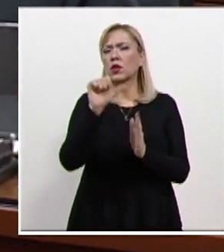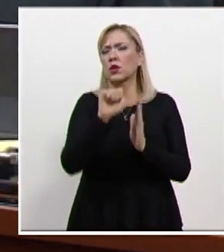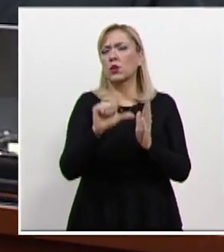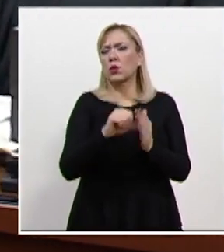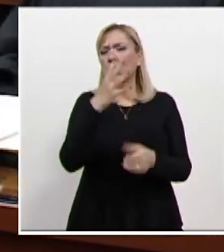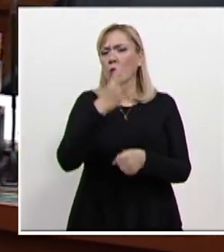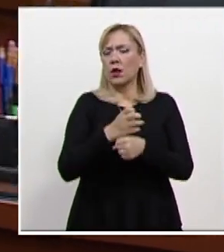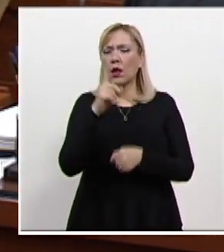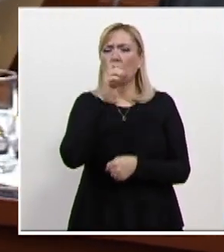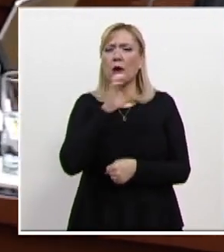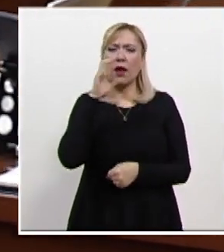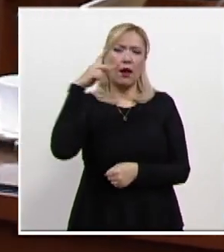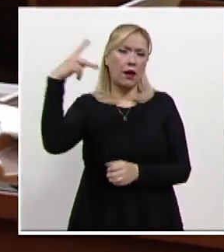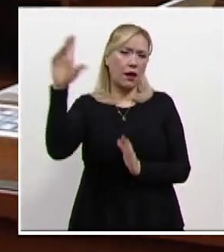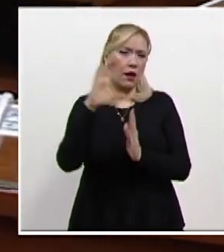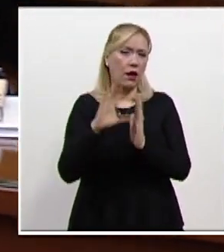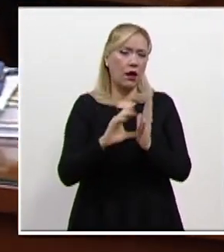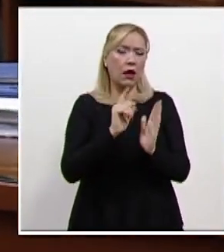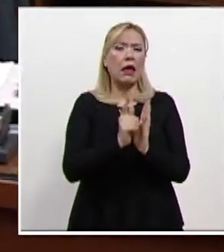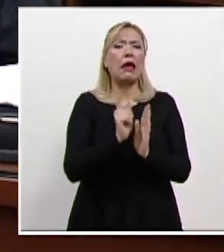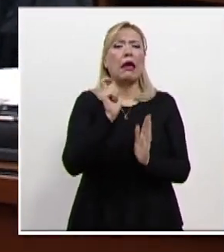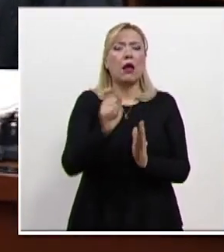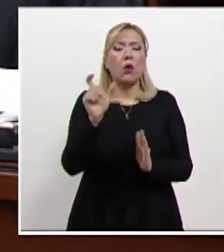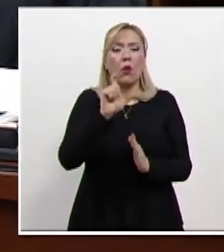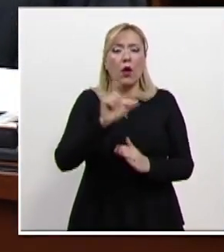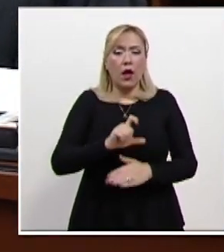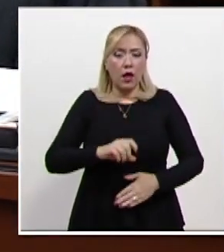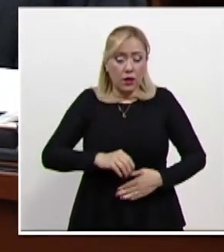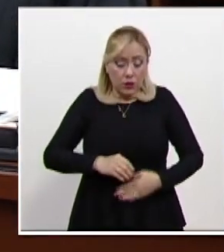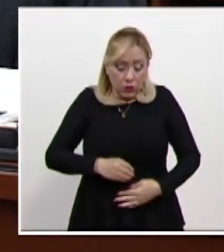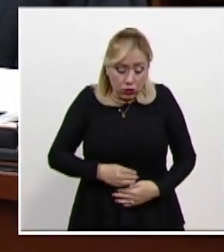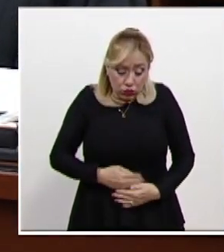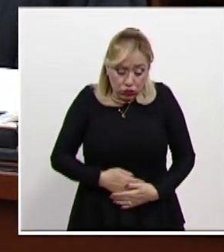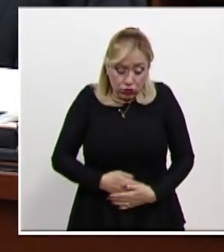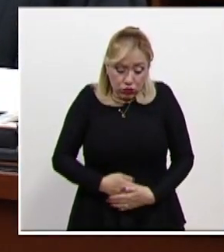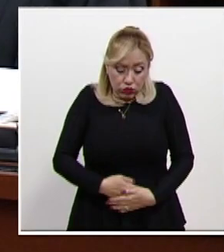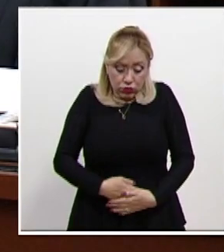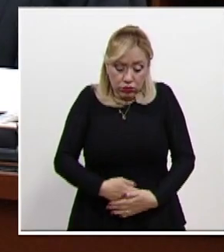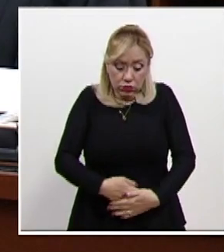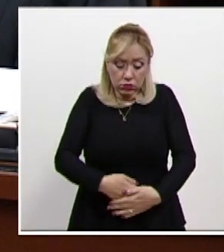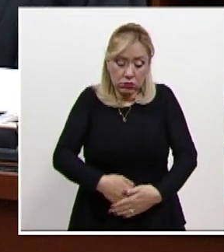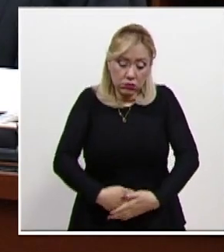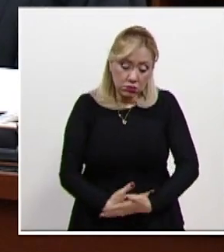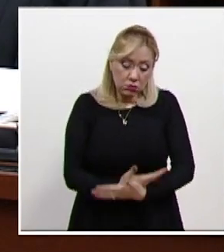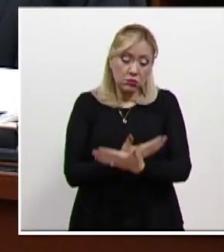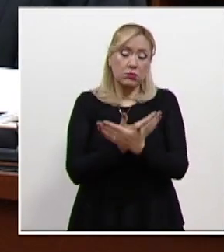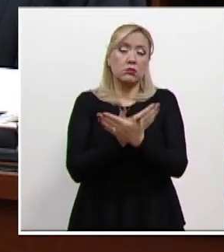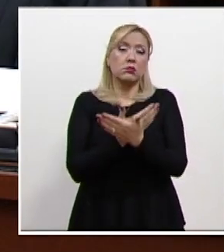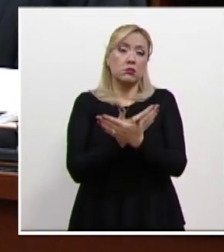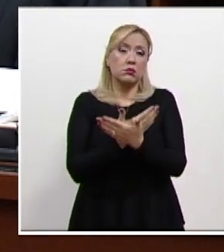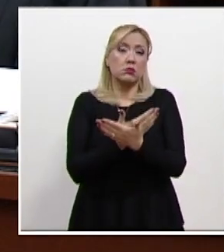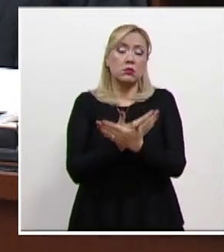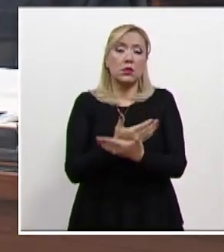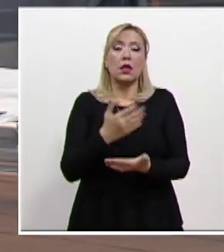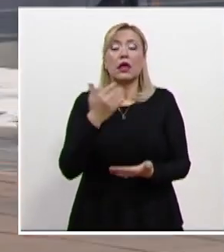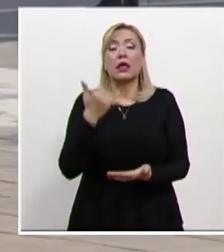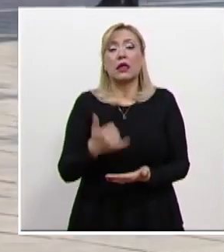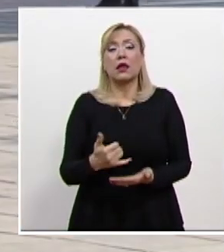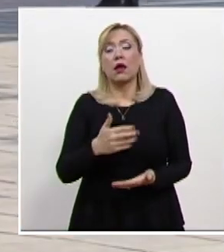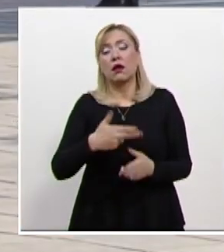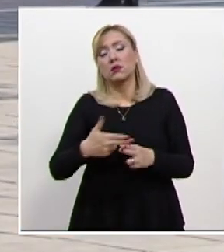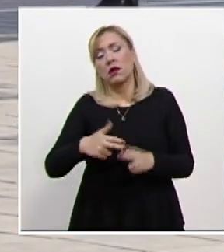Aguascalientes, misma que protegía la vida desde la concepción hasta la muerte natural, fijando parámetros para el reconocimiento del derecho a la